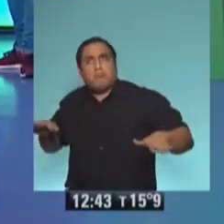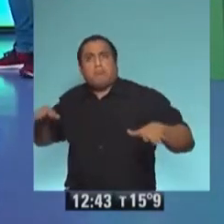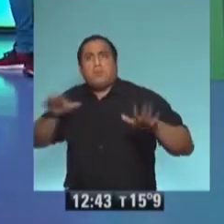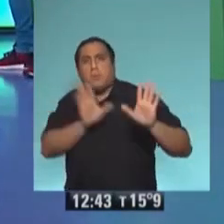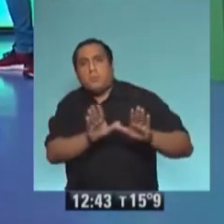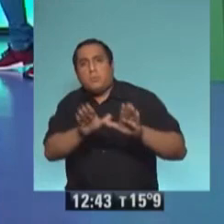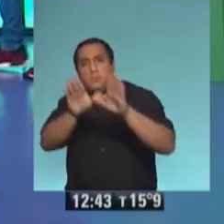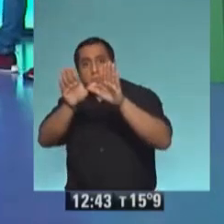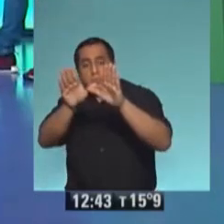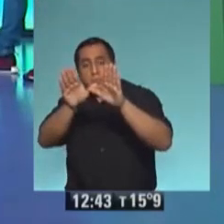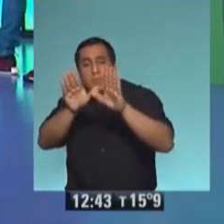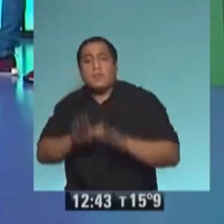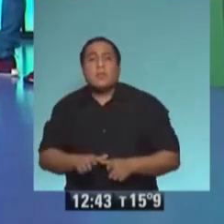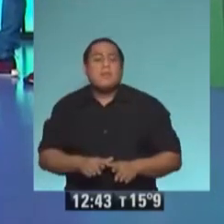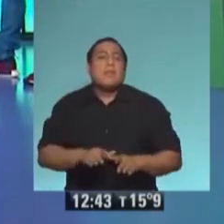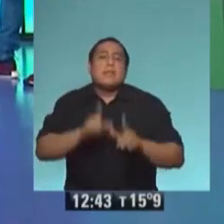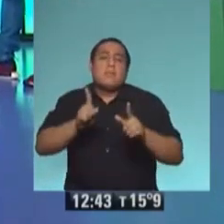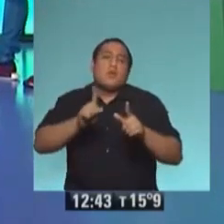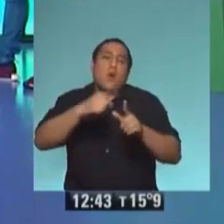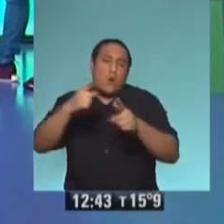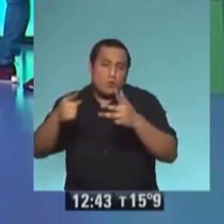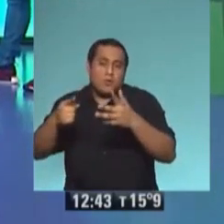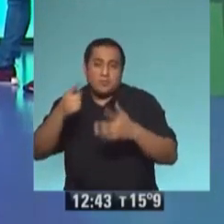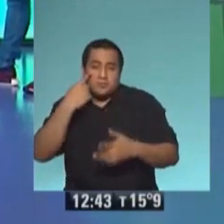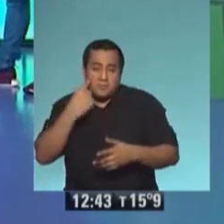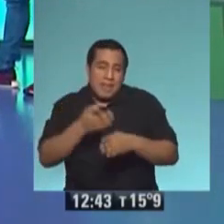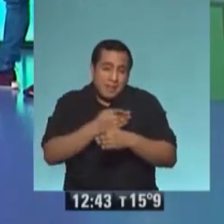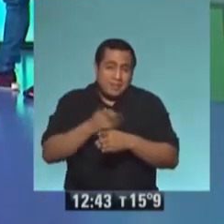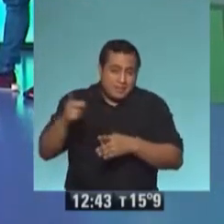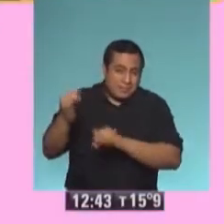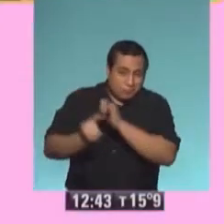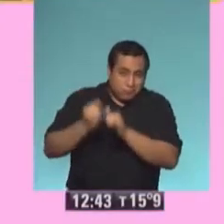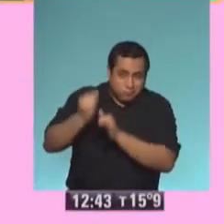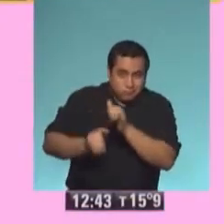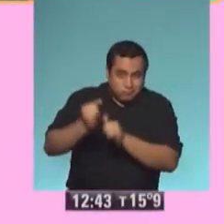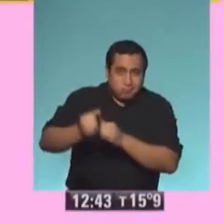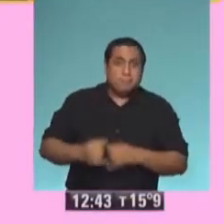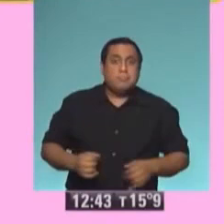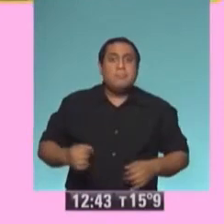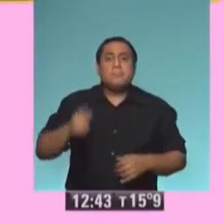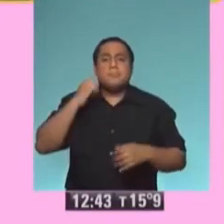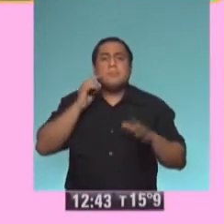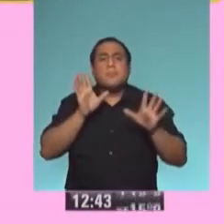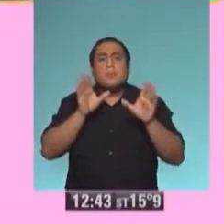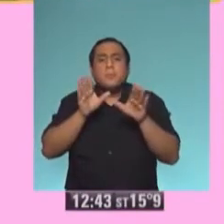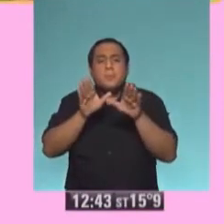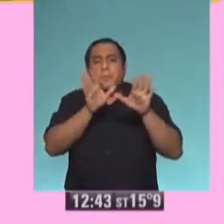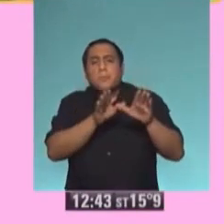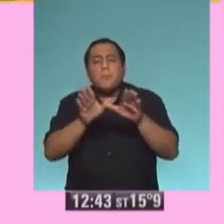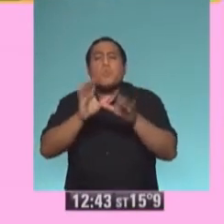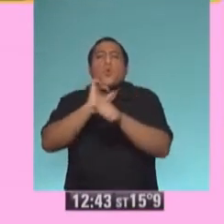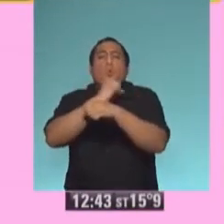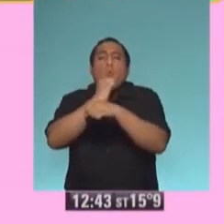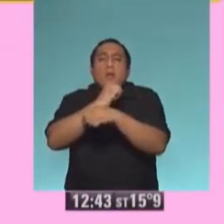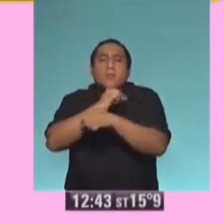viene aparejado dentro de una ave, que es lo que ustedes comentaban antes. Tiene que ver con la reducción de los